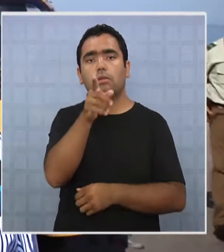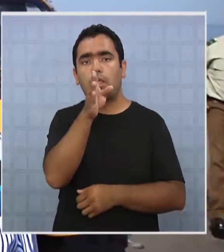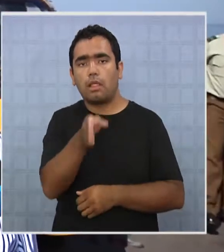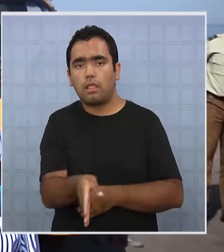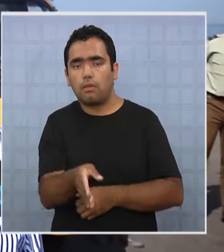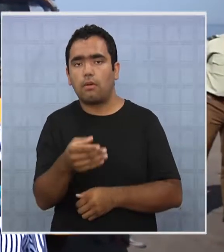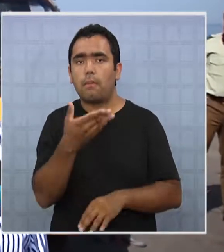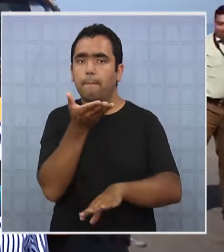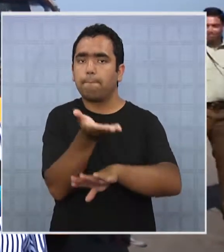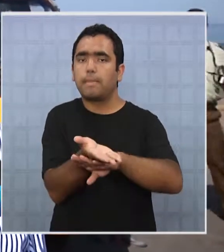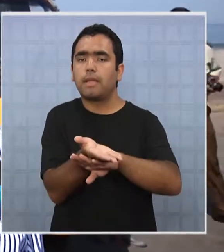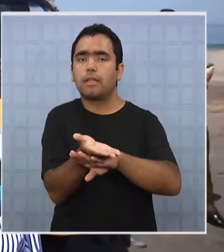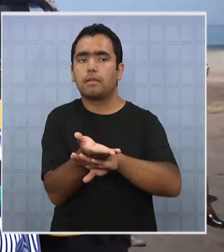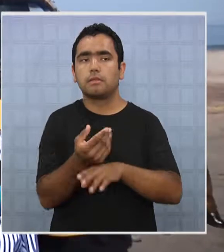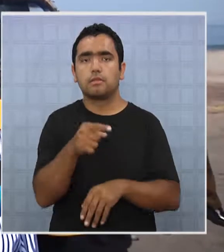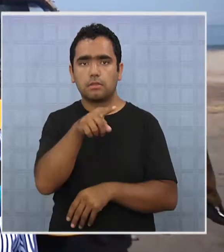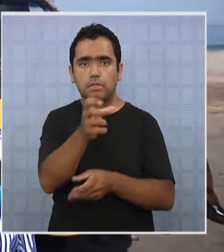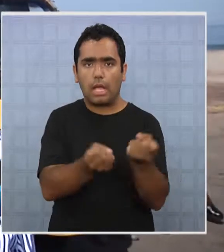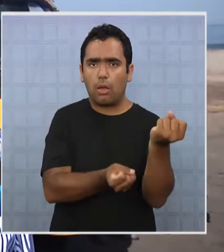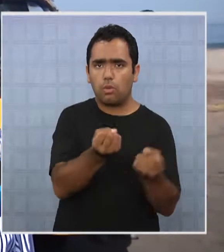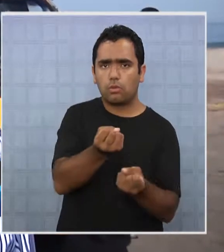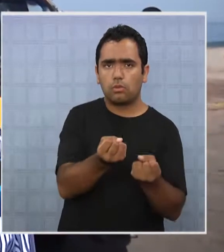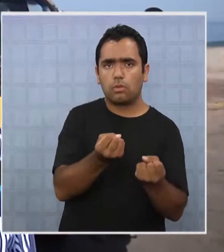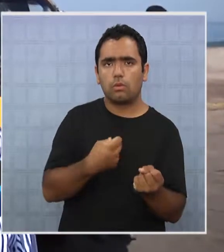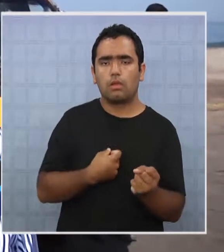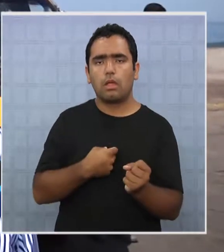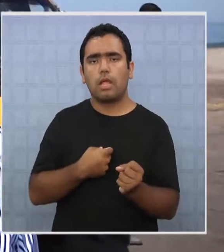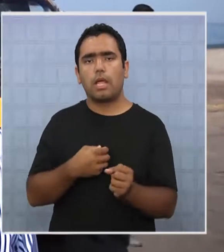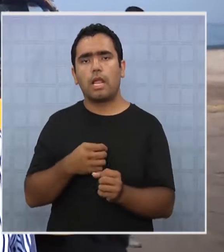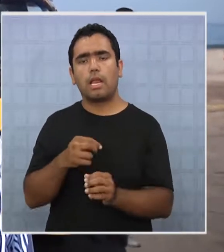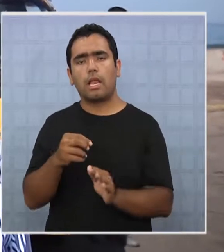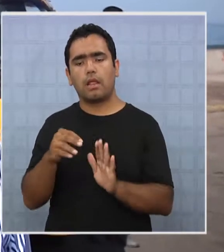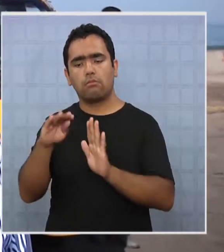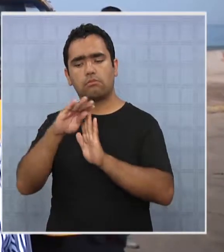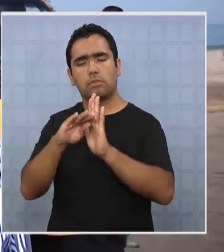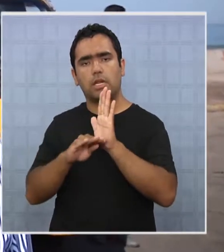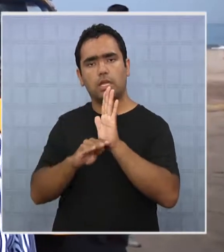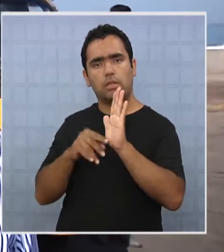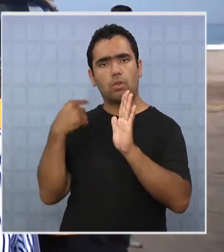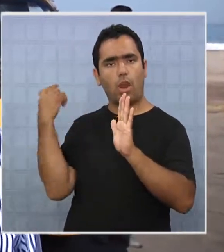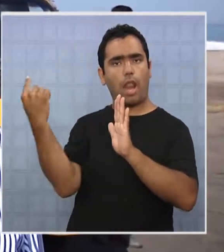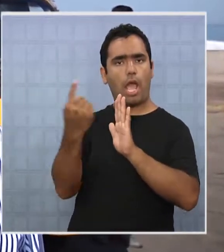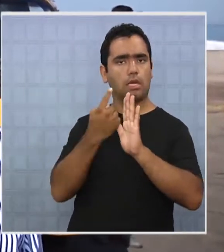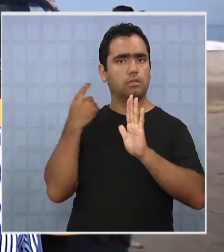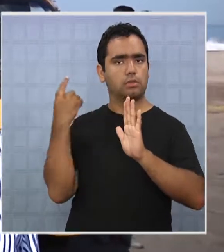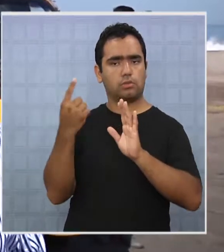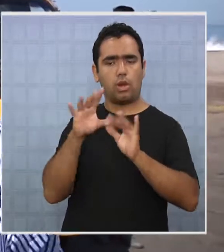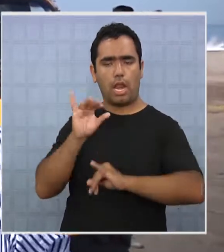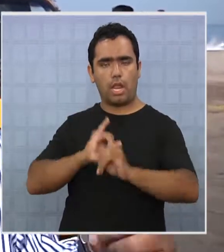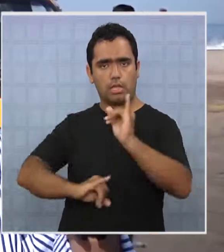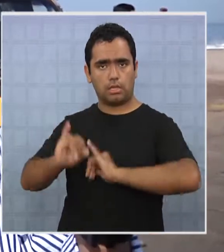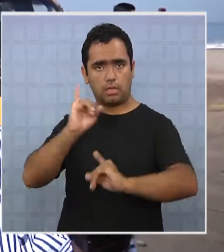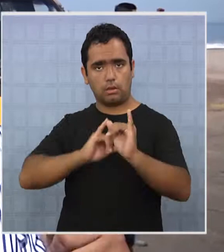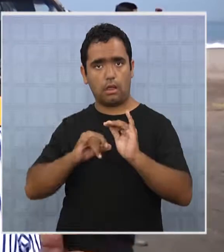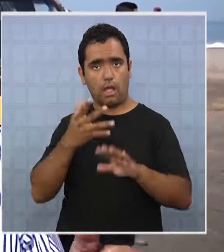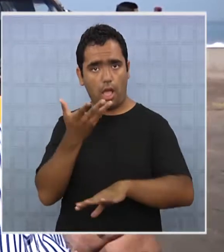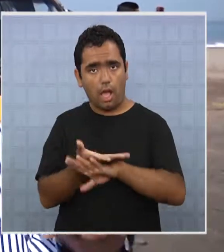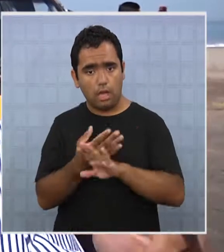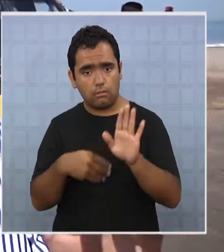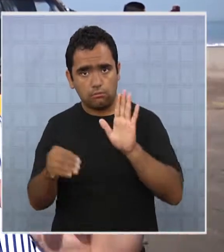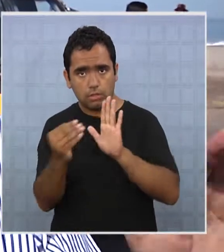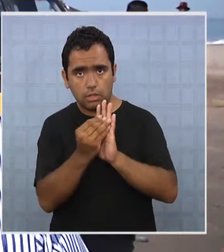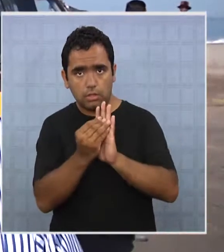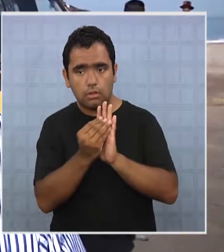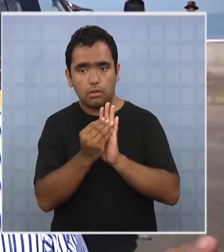algo que es básico. Si ese vehículo está inscrito en el Registro Nacional de Vehículos de Transporte Escolar, uno, básico. Si